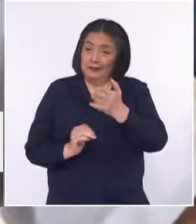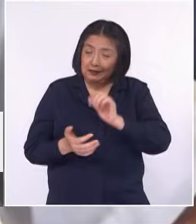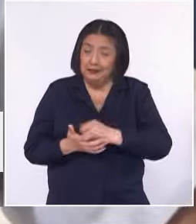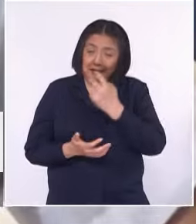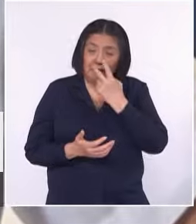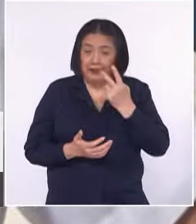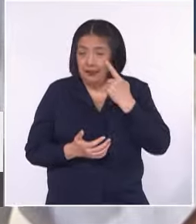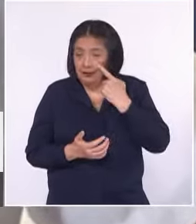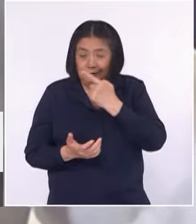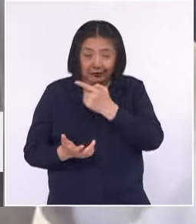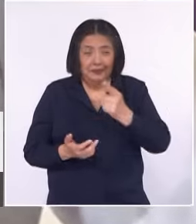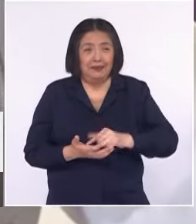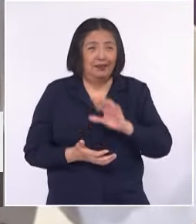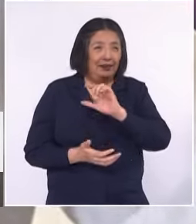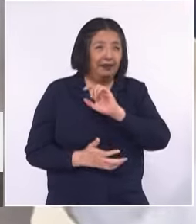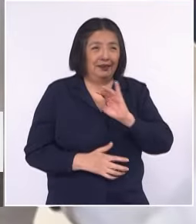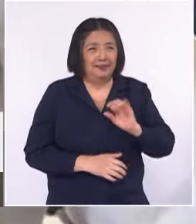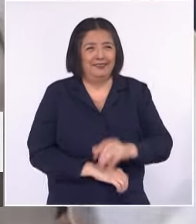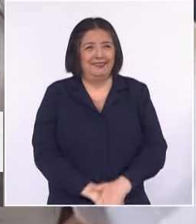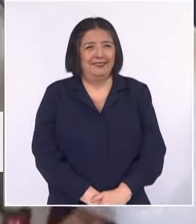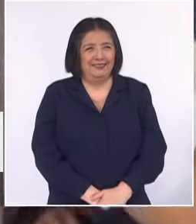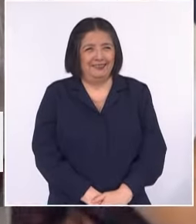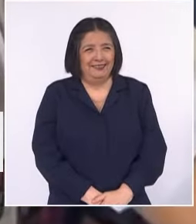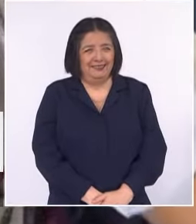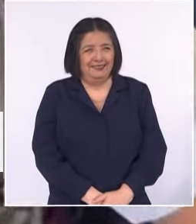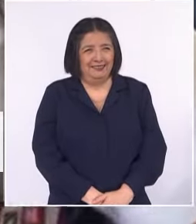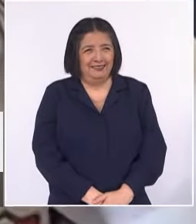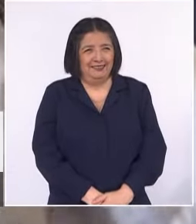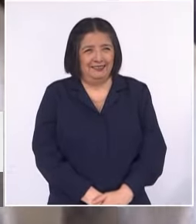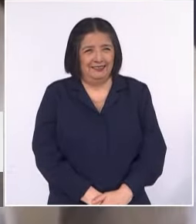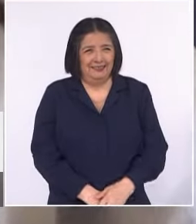también. Sí, pues no,